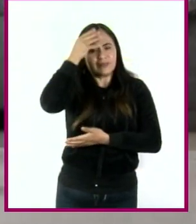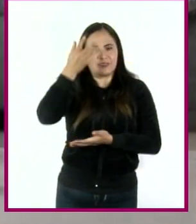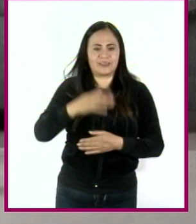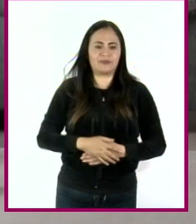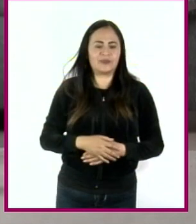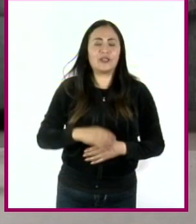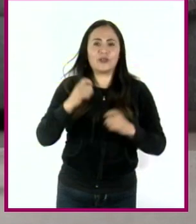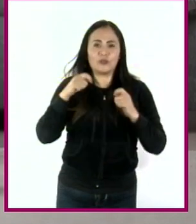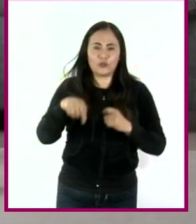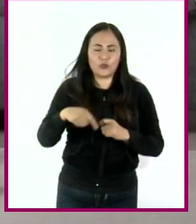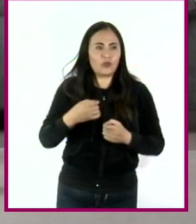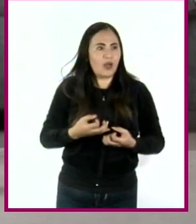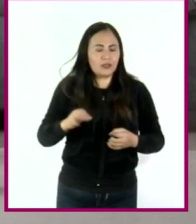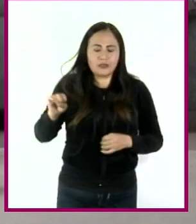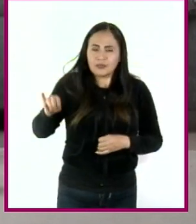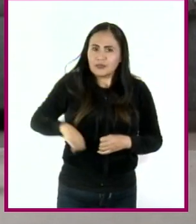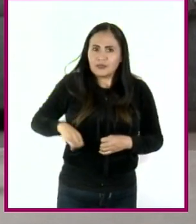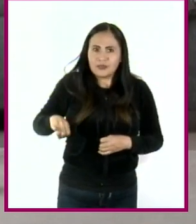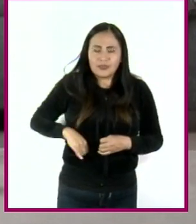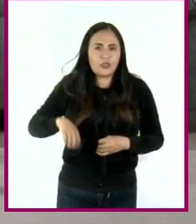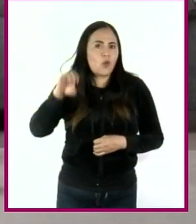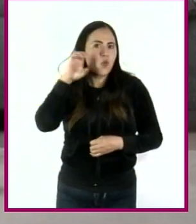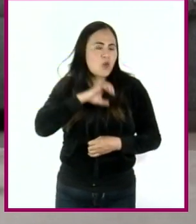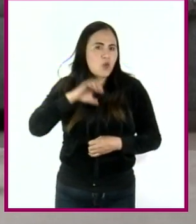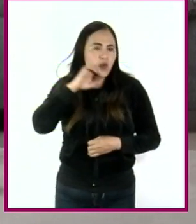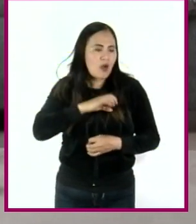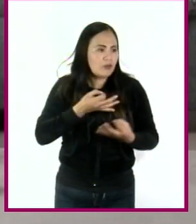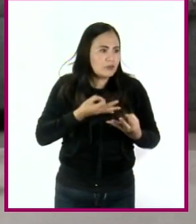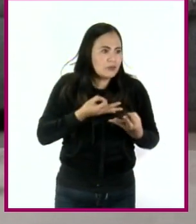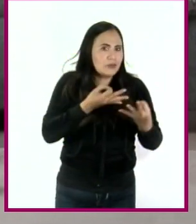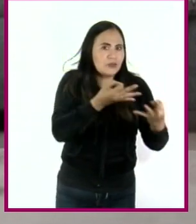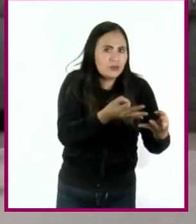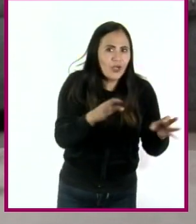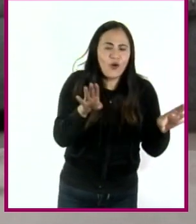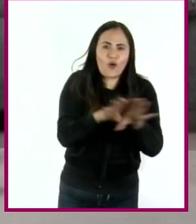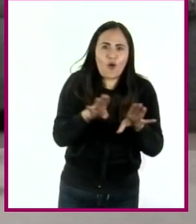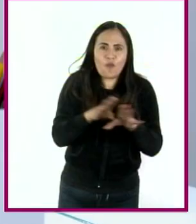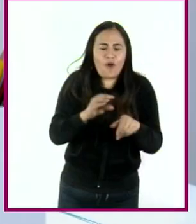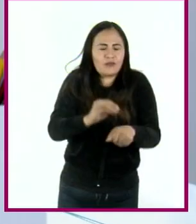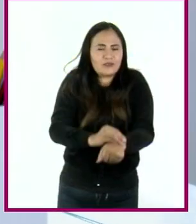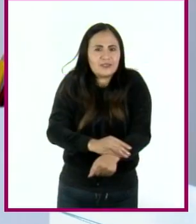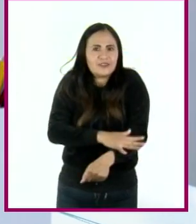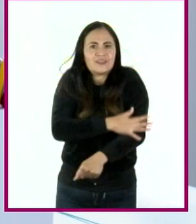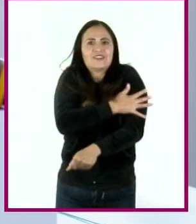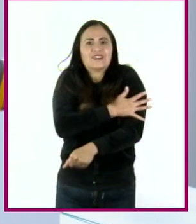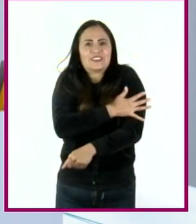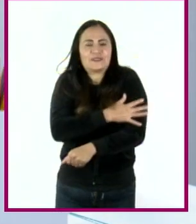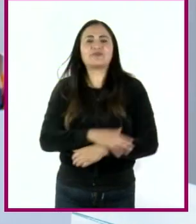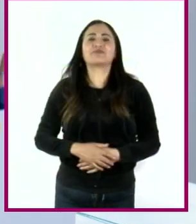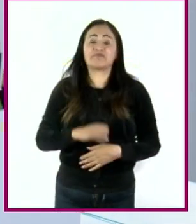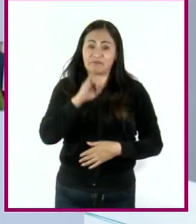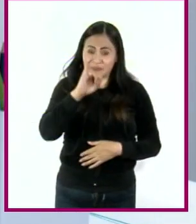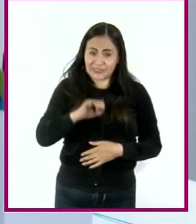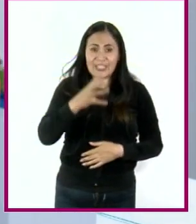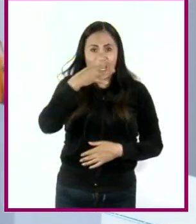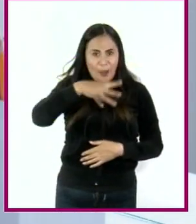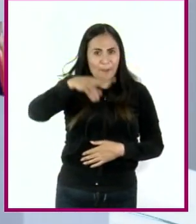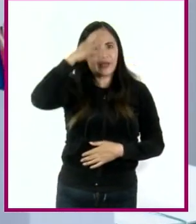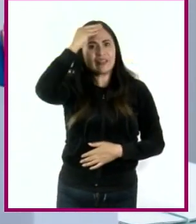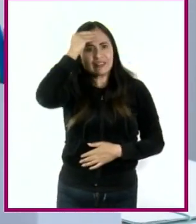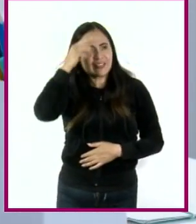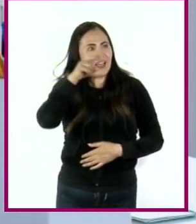de despertar el interés y la curiosidad que emocionándose. Por lo que el aprendizaje debe darse en